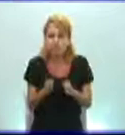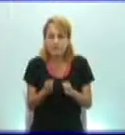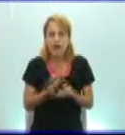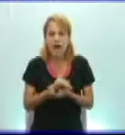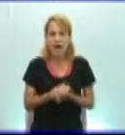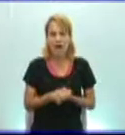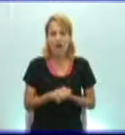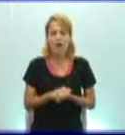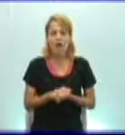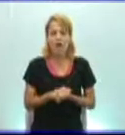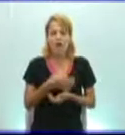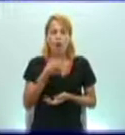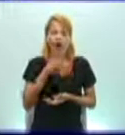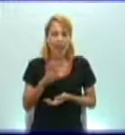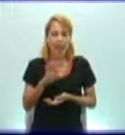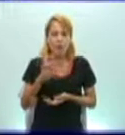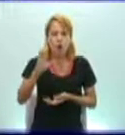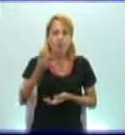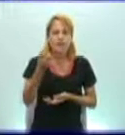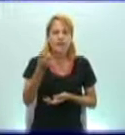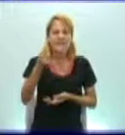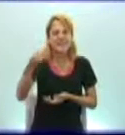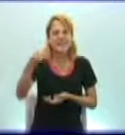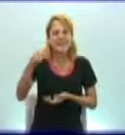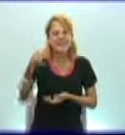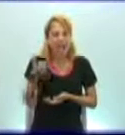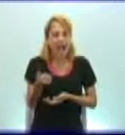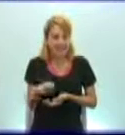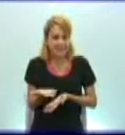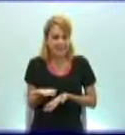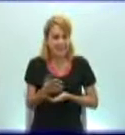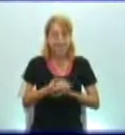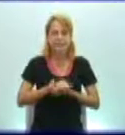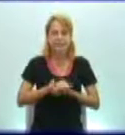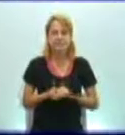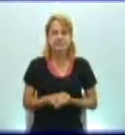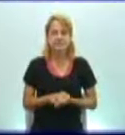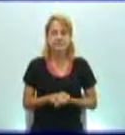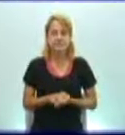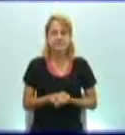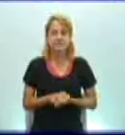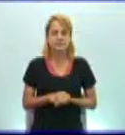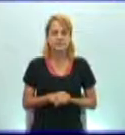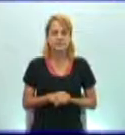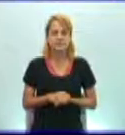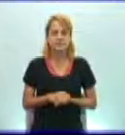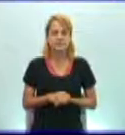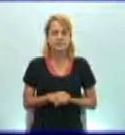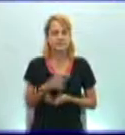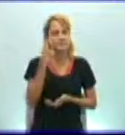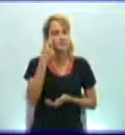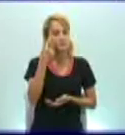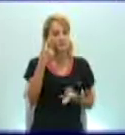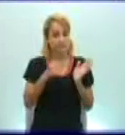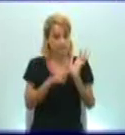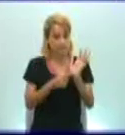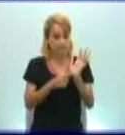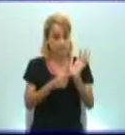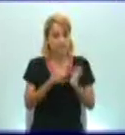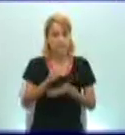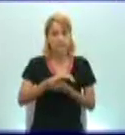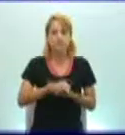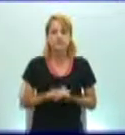de azúcar. Por ejemplo, aquí tenemos al camote, que es una tuberosa. Sí, es una tuberosa y almacena